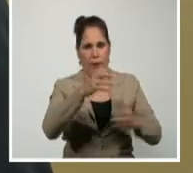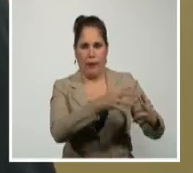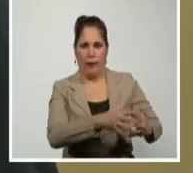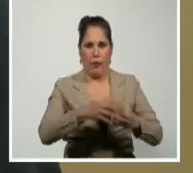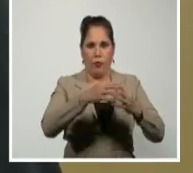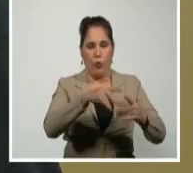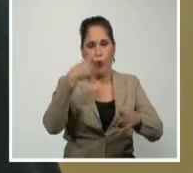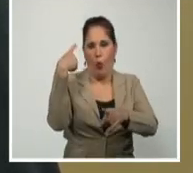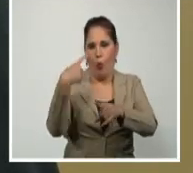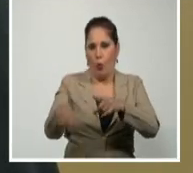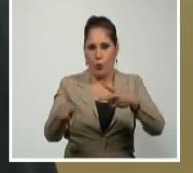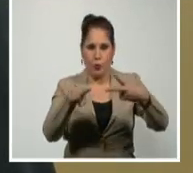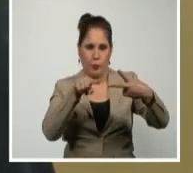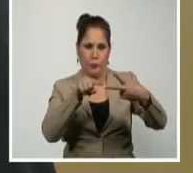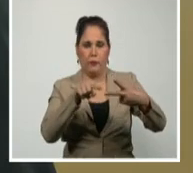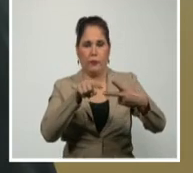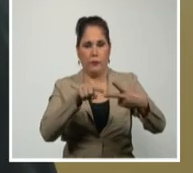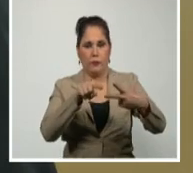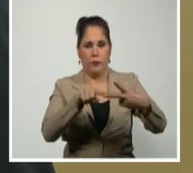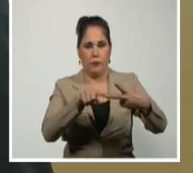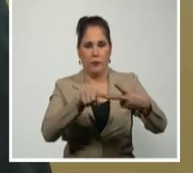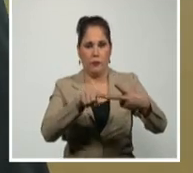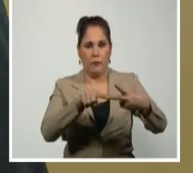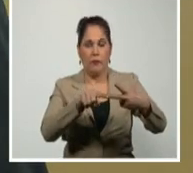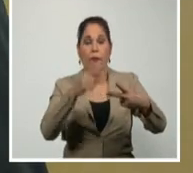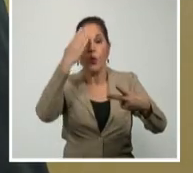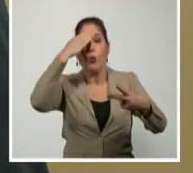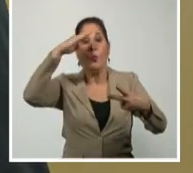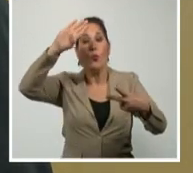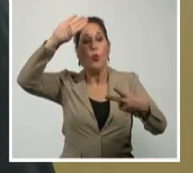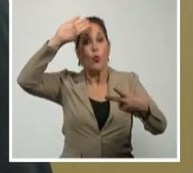Otra razón es que Cuba